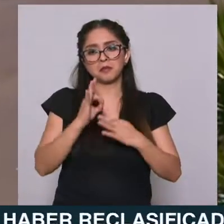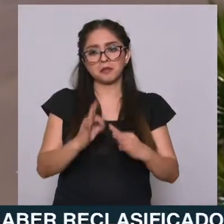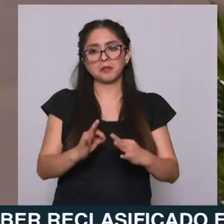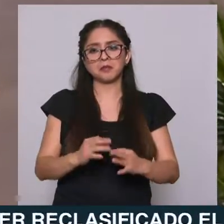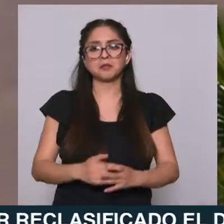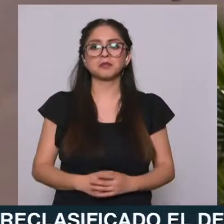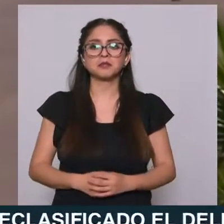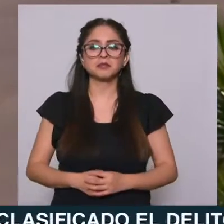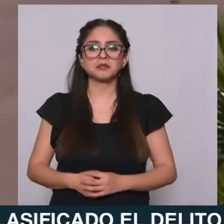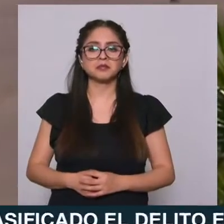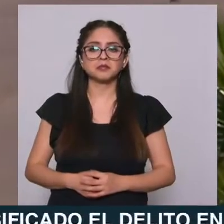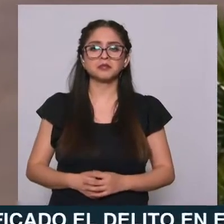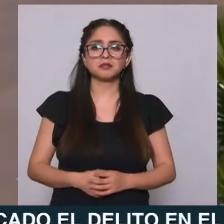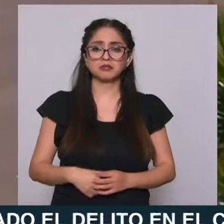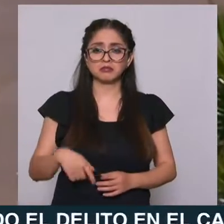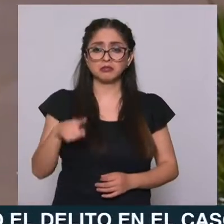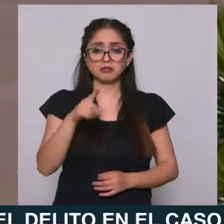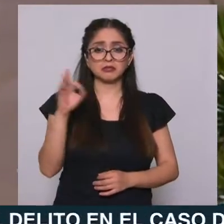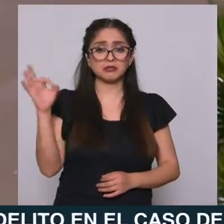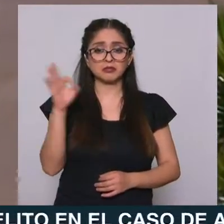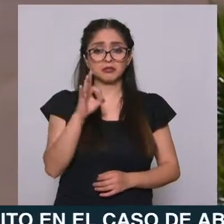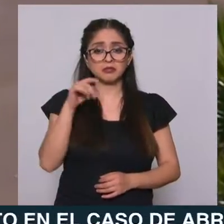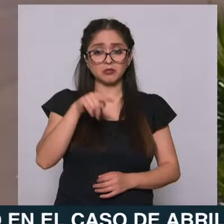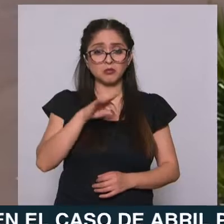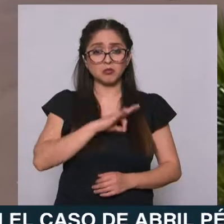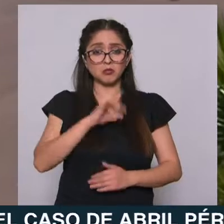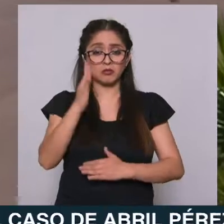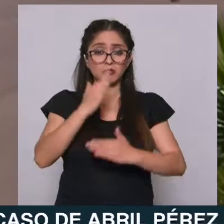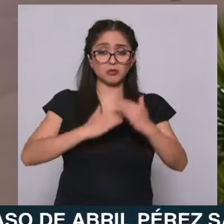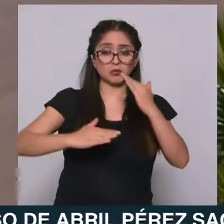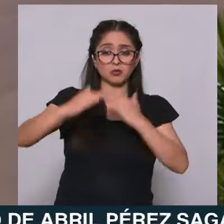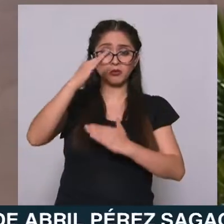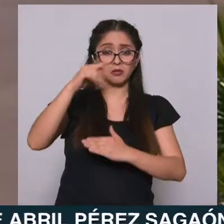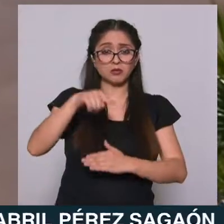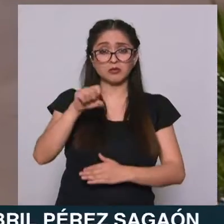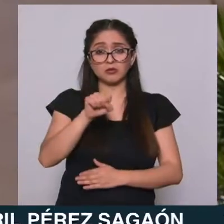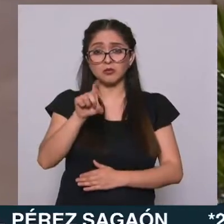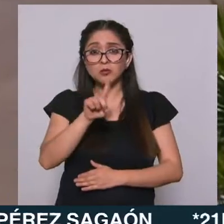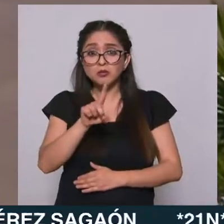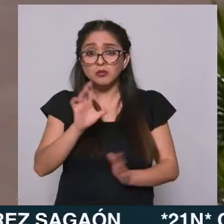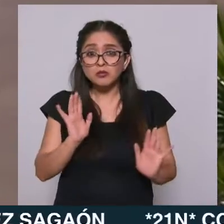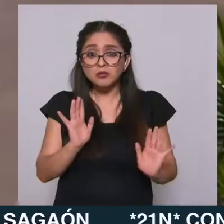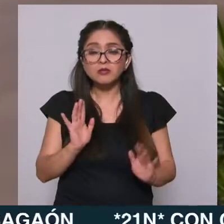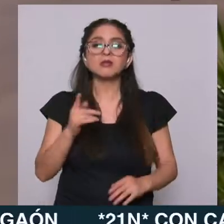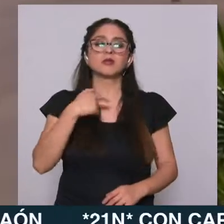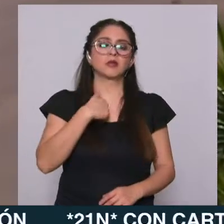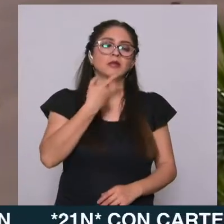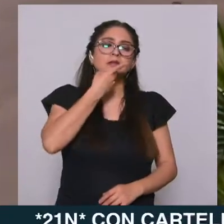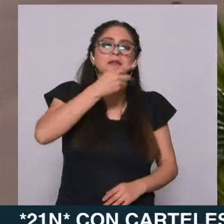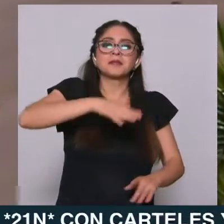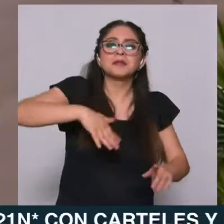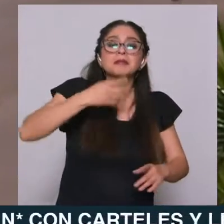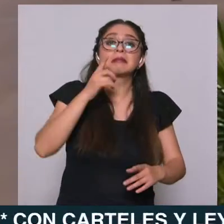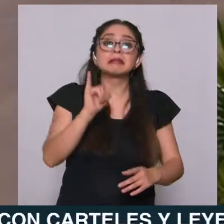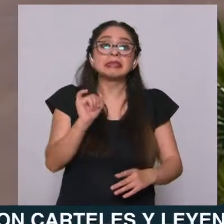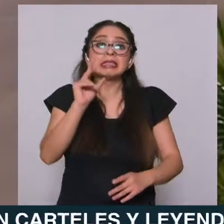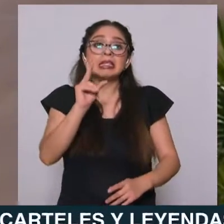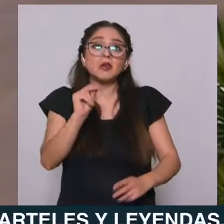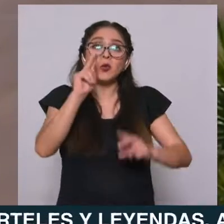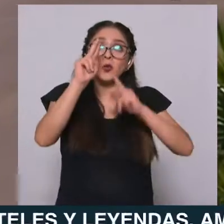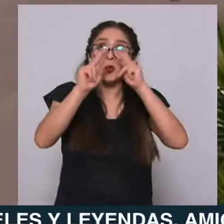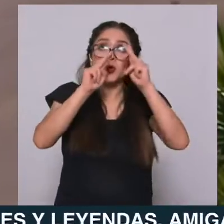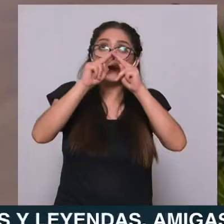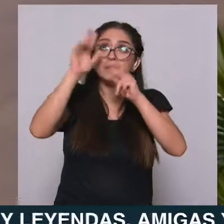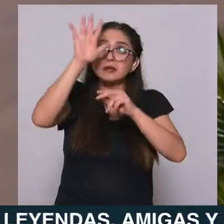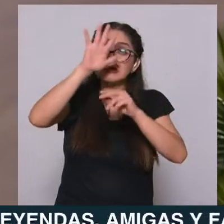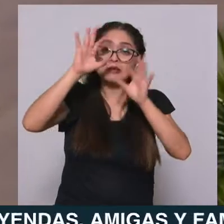¿podrá obtener un podium este fin de semana? Yo creo, como te digo, si todos los planetas se alinean y todo sale como debe de salir y como